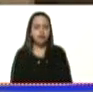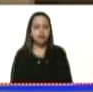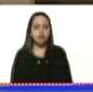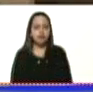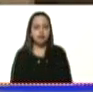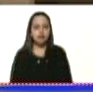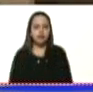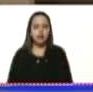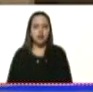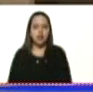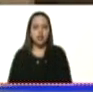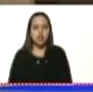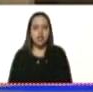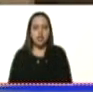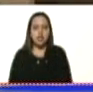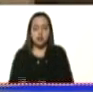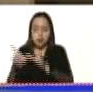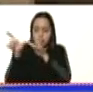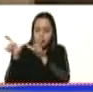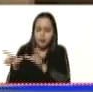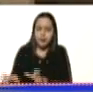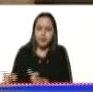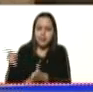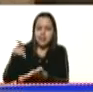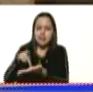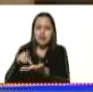su presencia en momentos determinantes